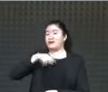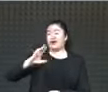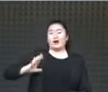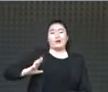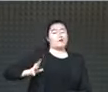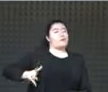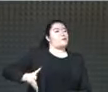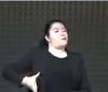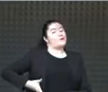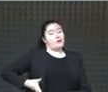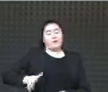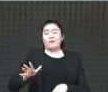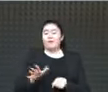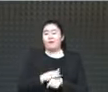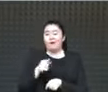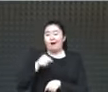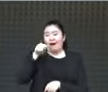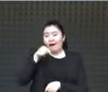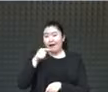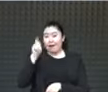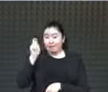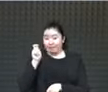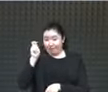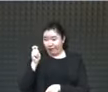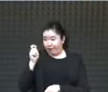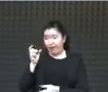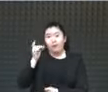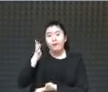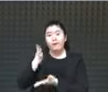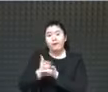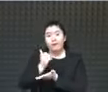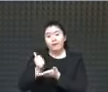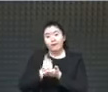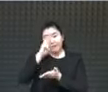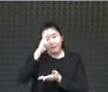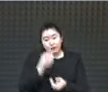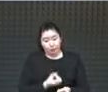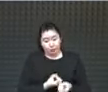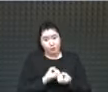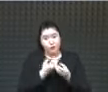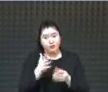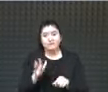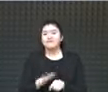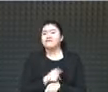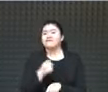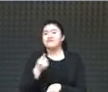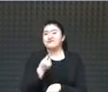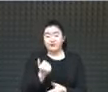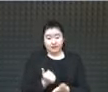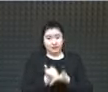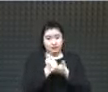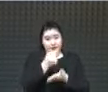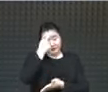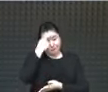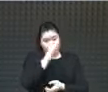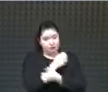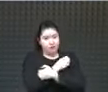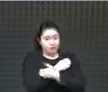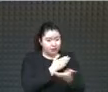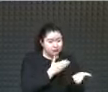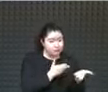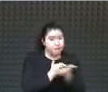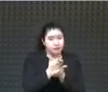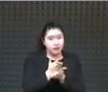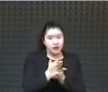Ciudad de México y fortalece el derecho a la educación, porque la educación es gratuita por el